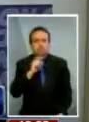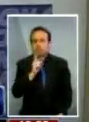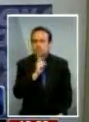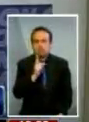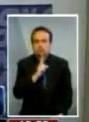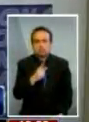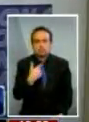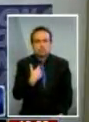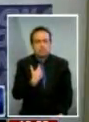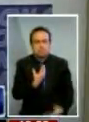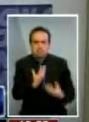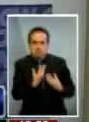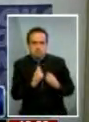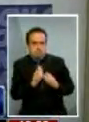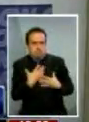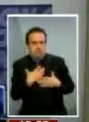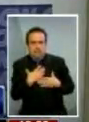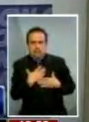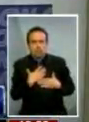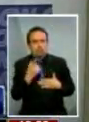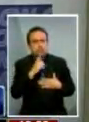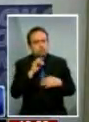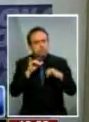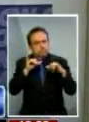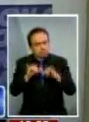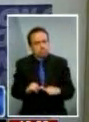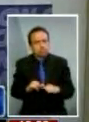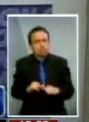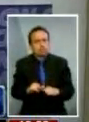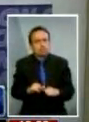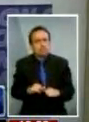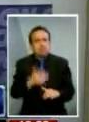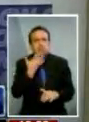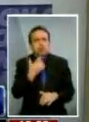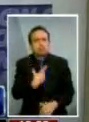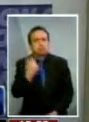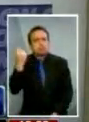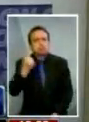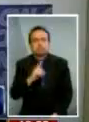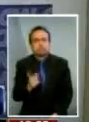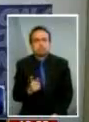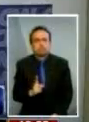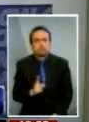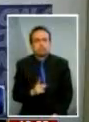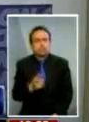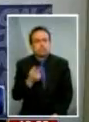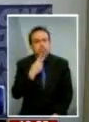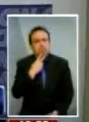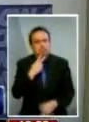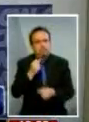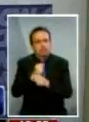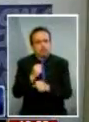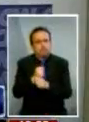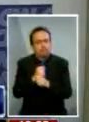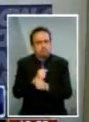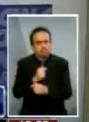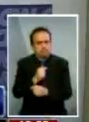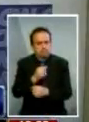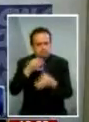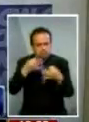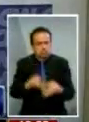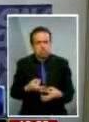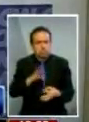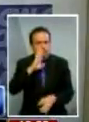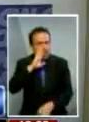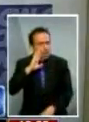menos yo no tengo miedo de permanecer acá, no tengo por qué hacerlo, vivo, trabajo en forma honesta y